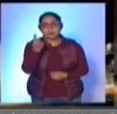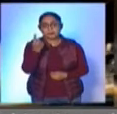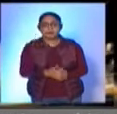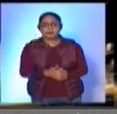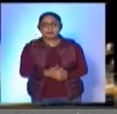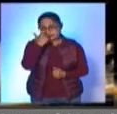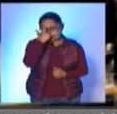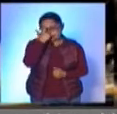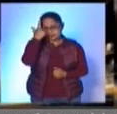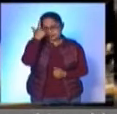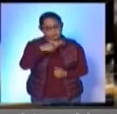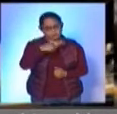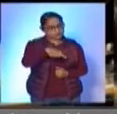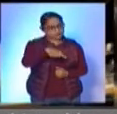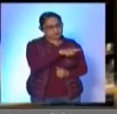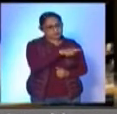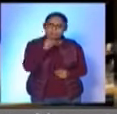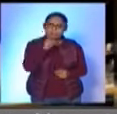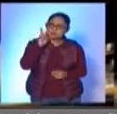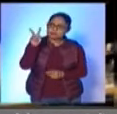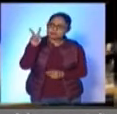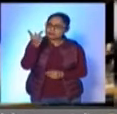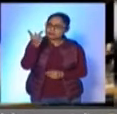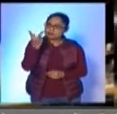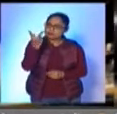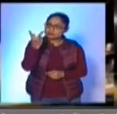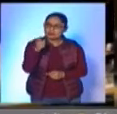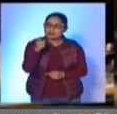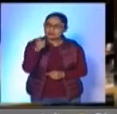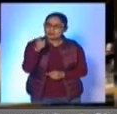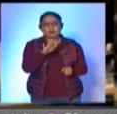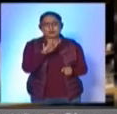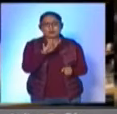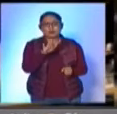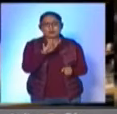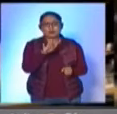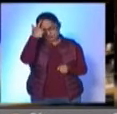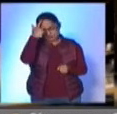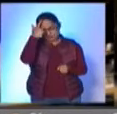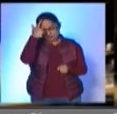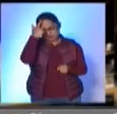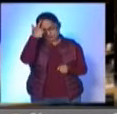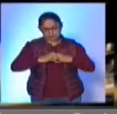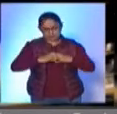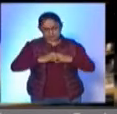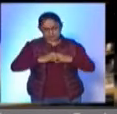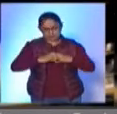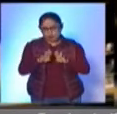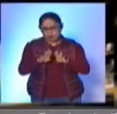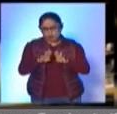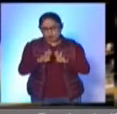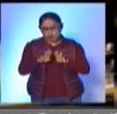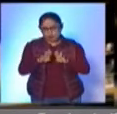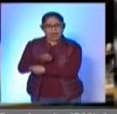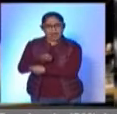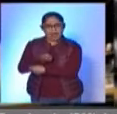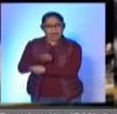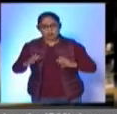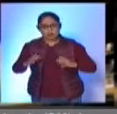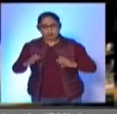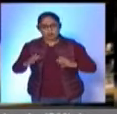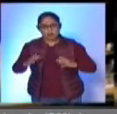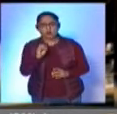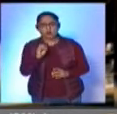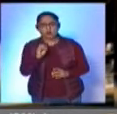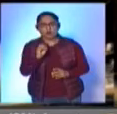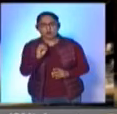crear en los espectadores el por qué te trasplantarías tu cerebro a otro cuerpo. O sea, si es por necesidad de salud